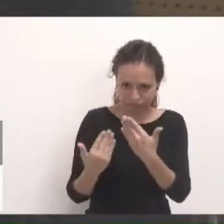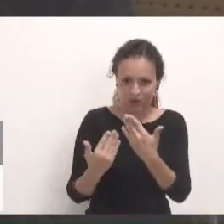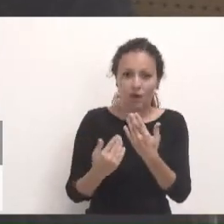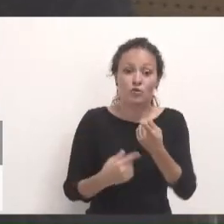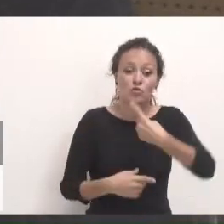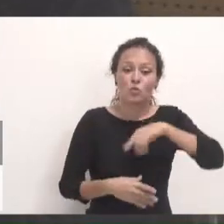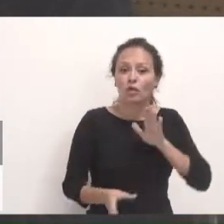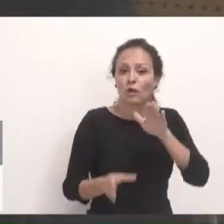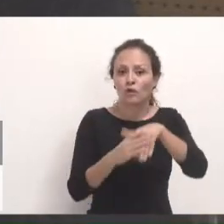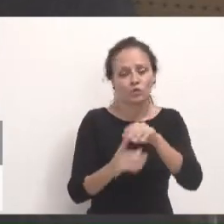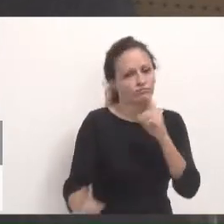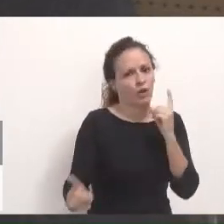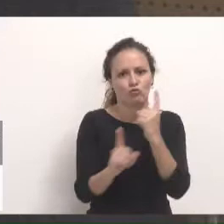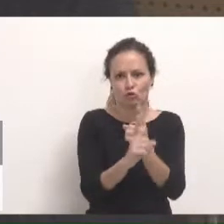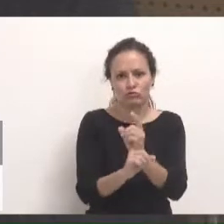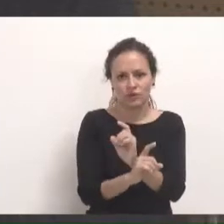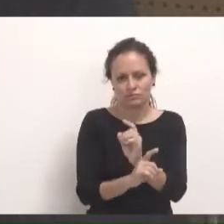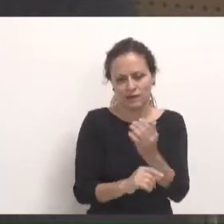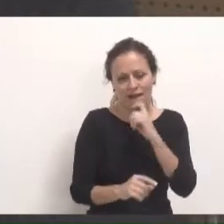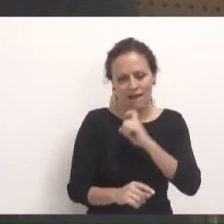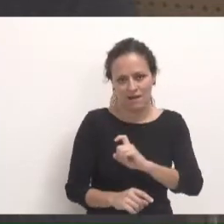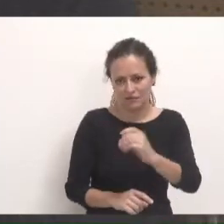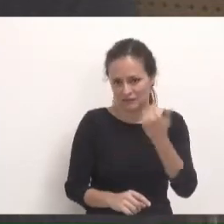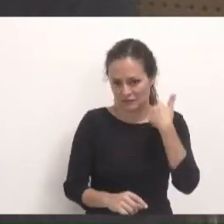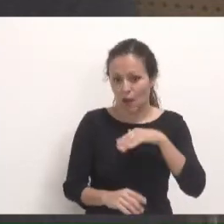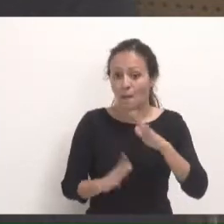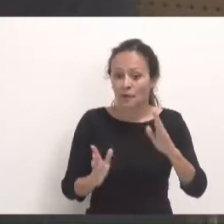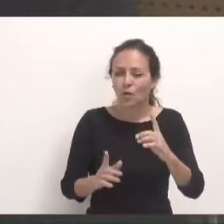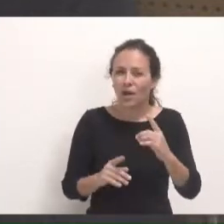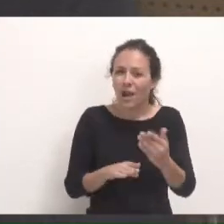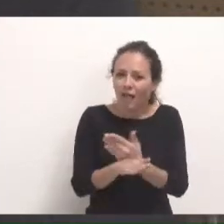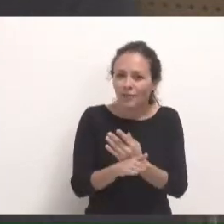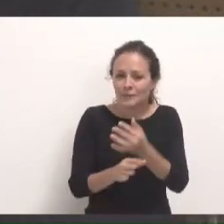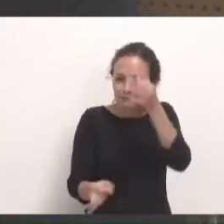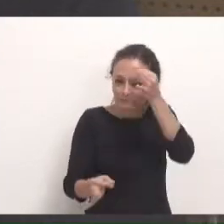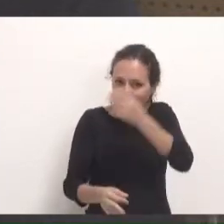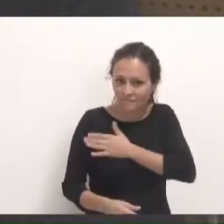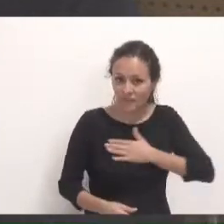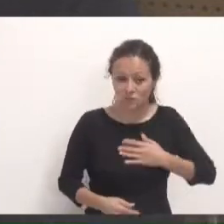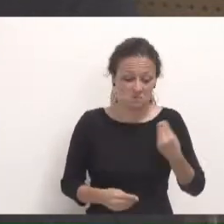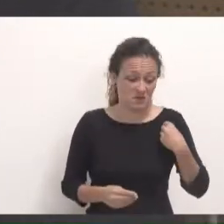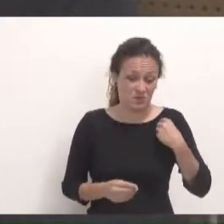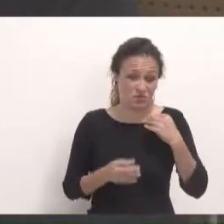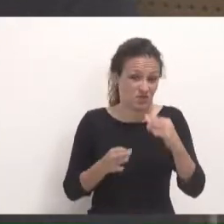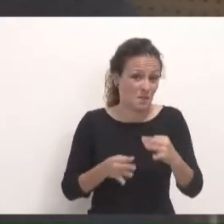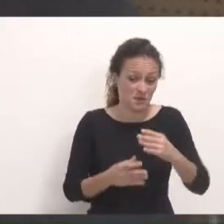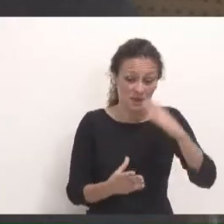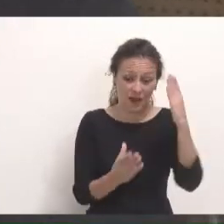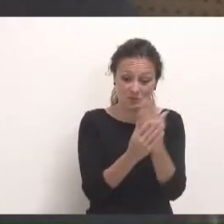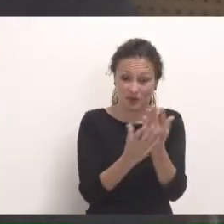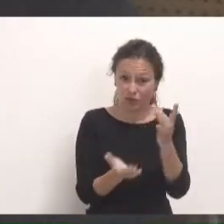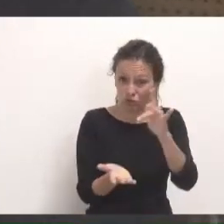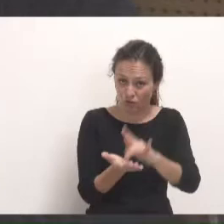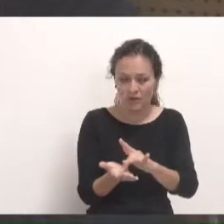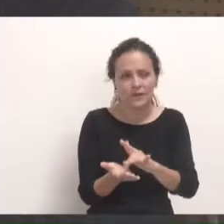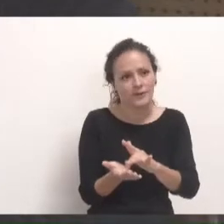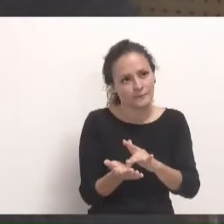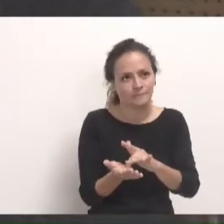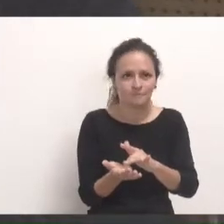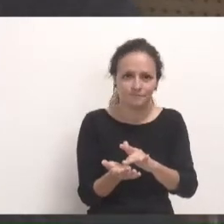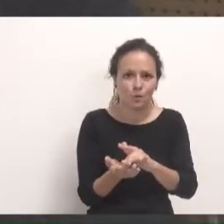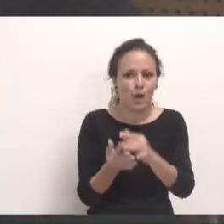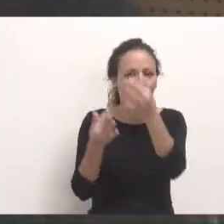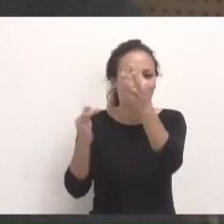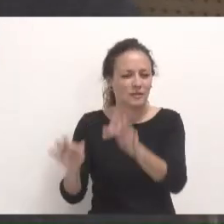voto va a ser contrario. No obstante, queríamos hacer una precisión, ¿no? Como suele ocurrir con este tipo de expedientes, incluye partidas